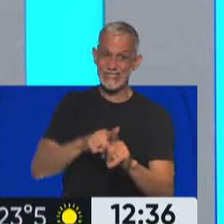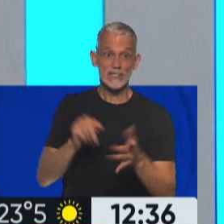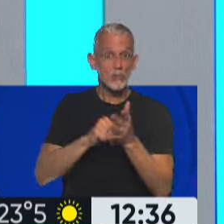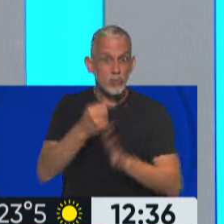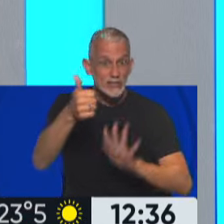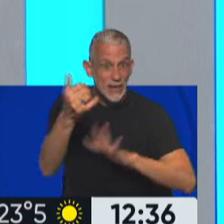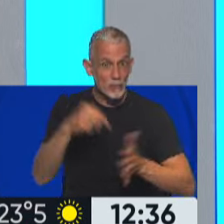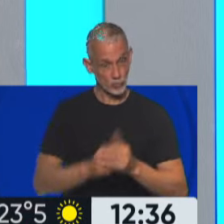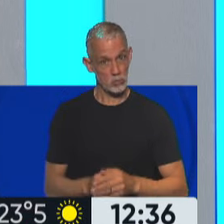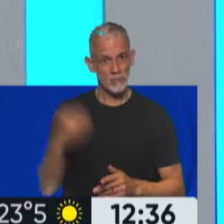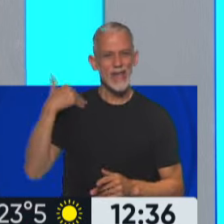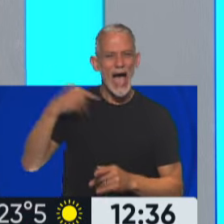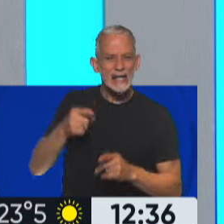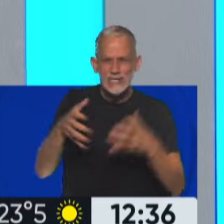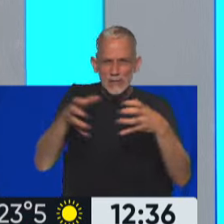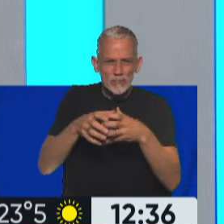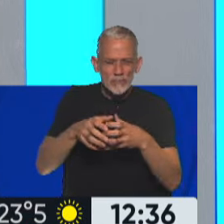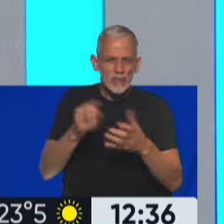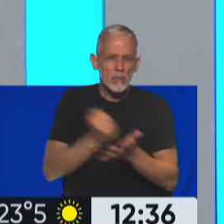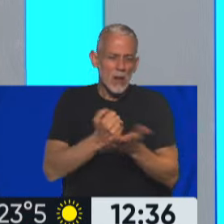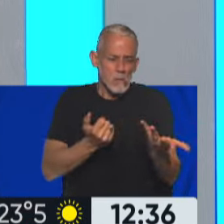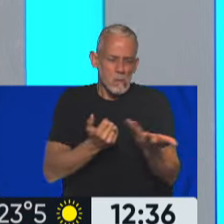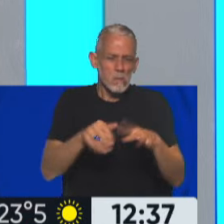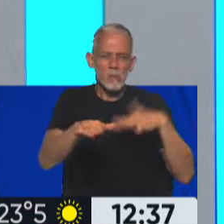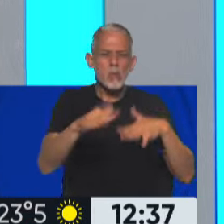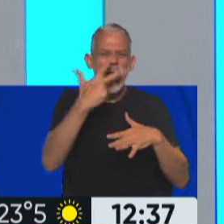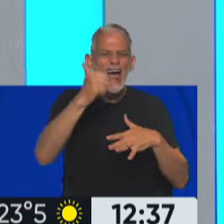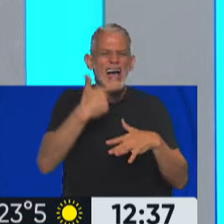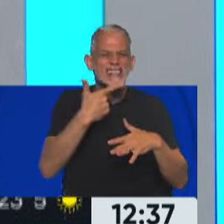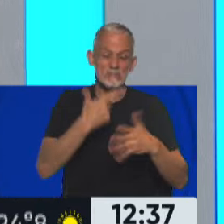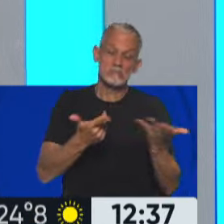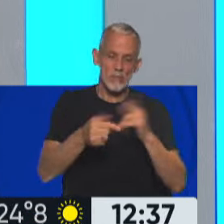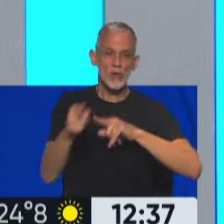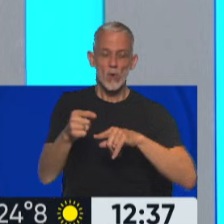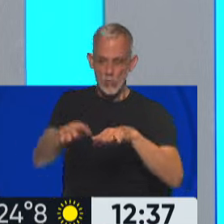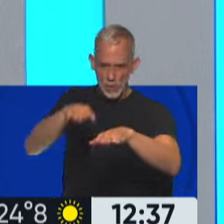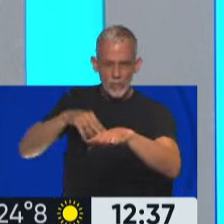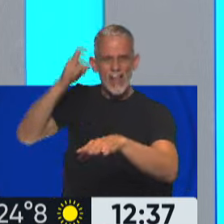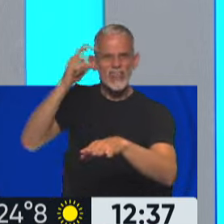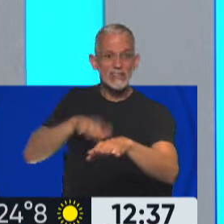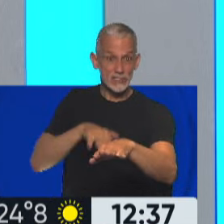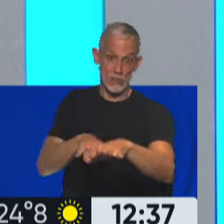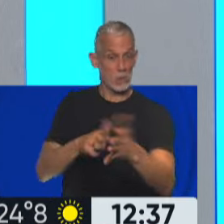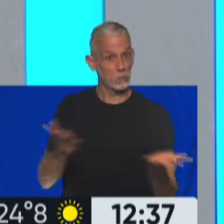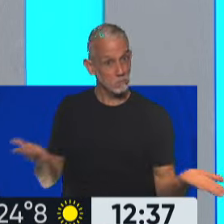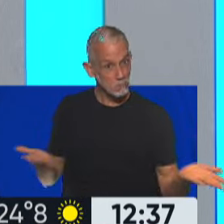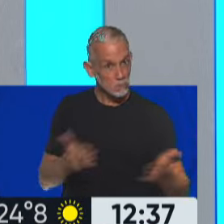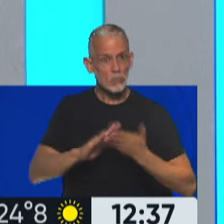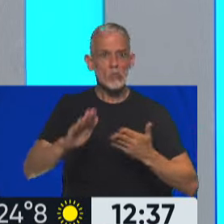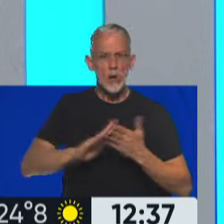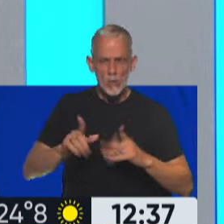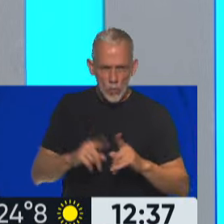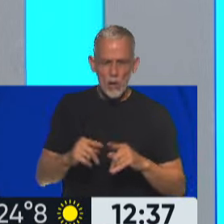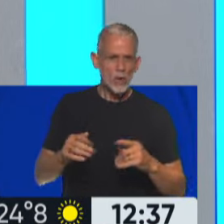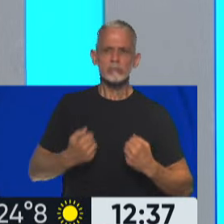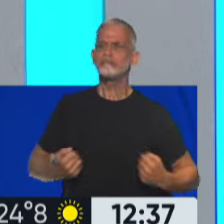puntos ayer con una escudería que no pelea la punta jaz sumó de nuevo porque salió décimo Así que atención los pibes vienen